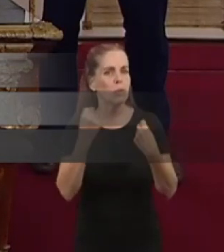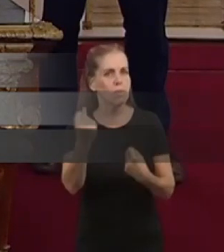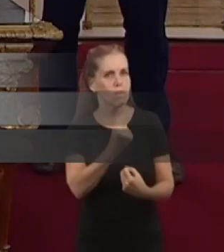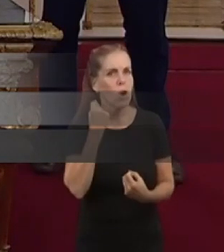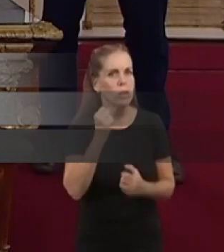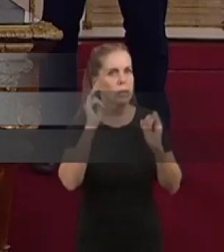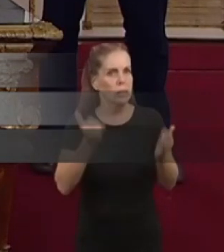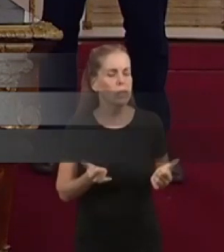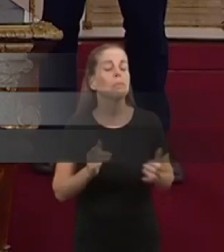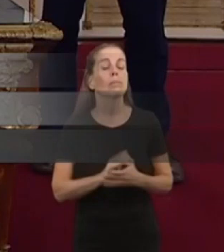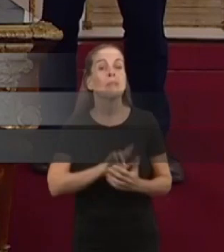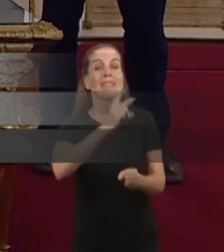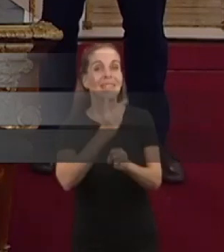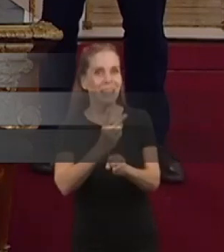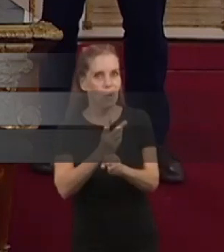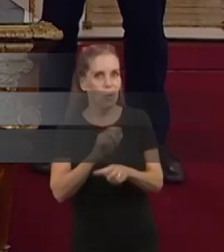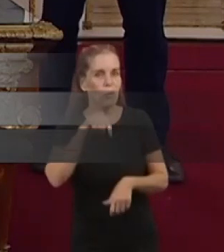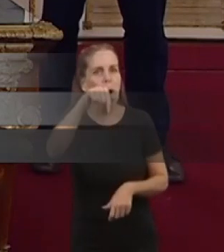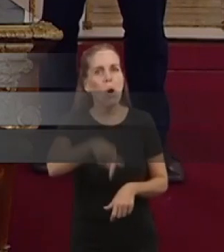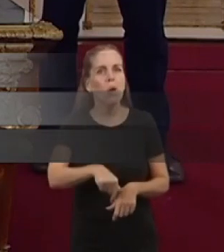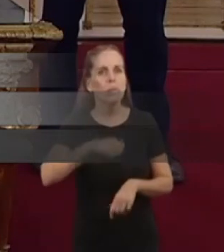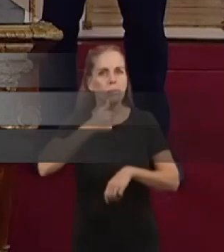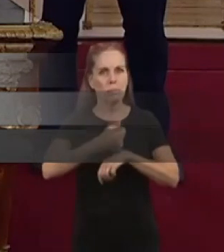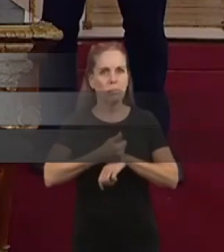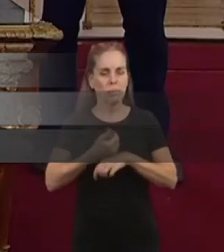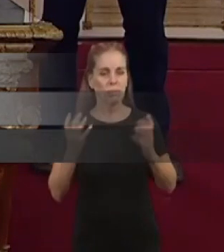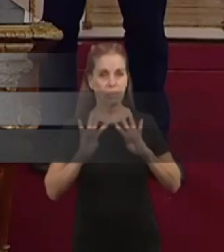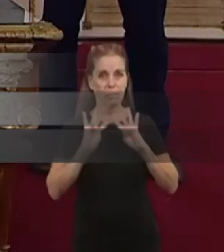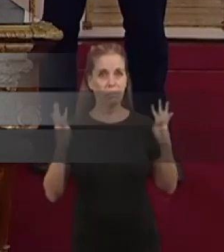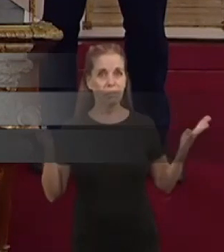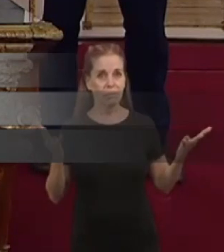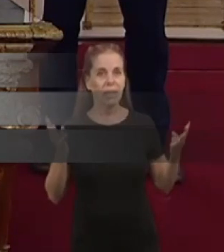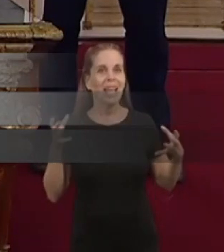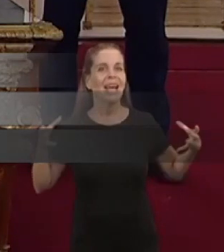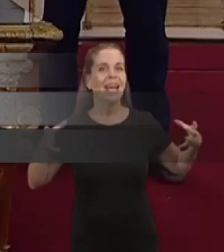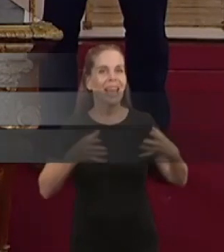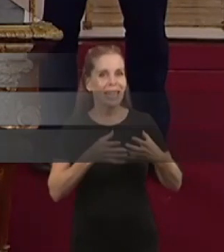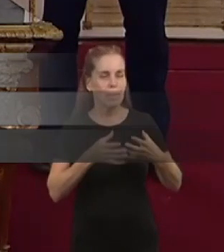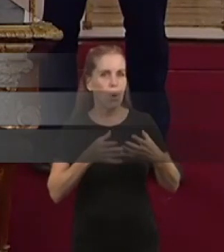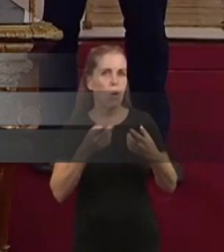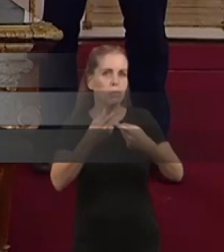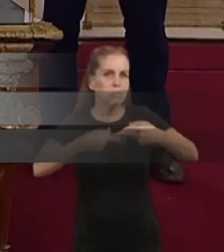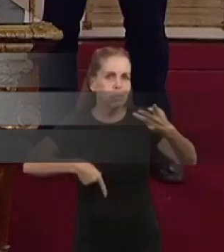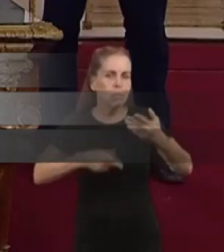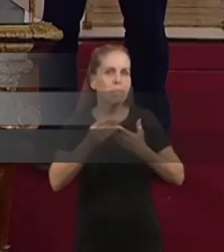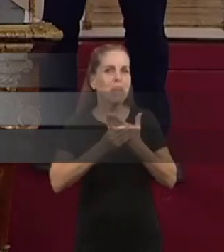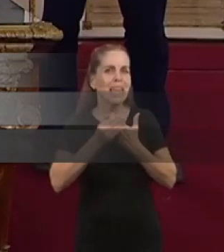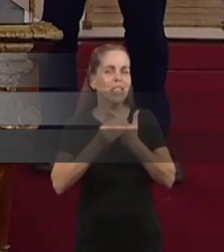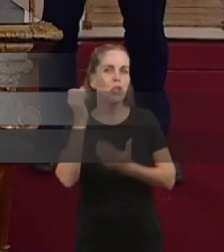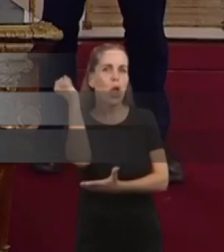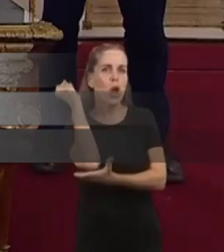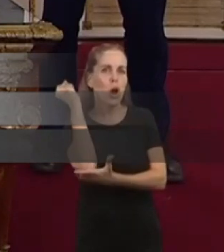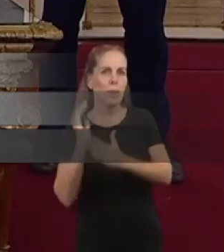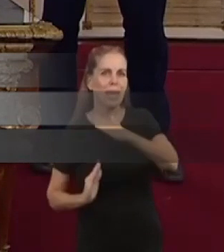estamos arreglando con el Fondo Monetario Internacional, achicando drásticamente el gasto público, logrando el déficit fiscal, ponerlo al nivel